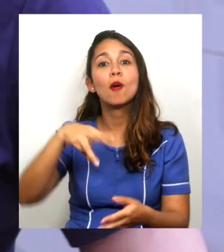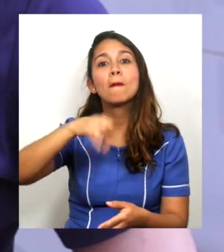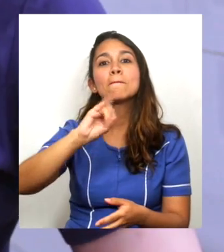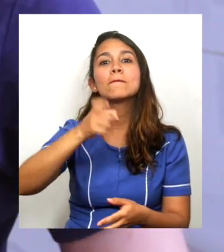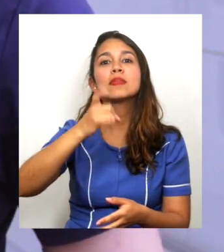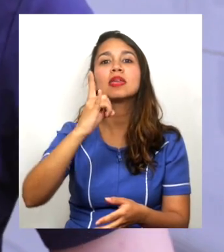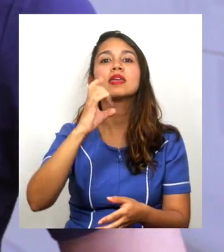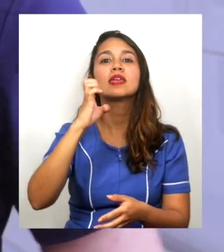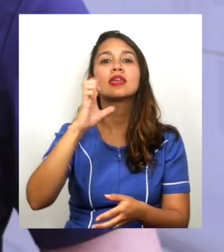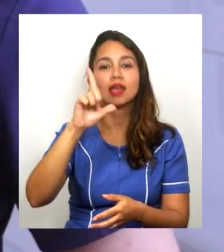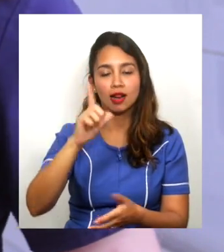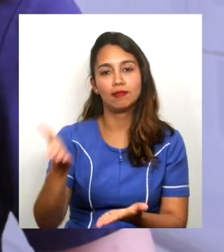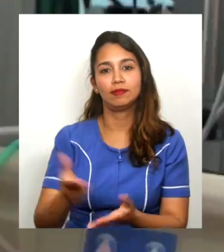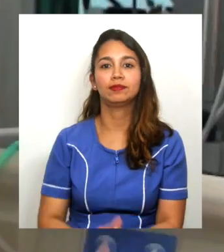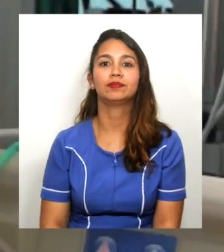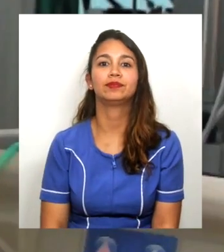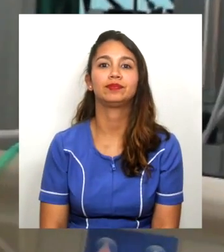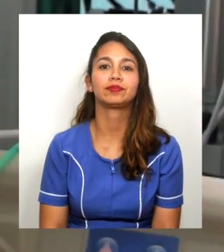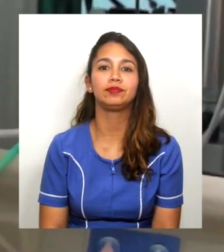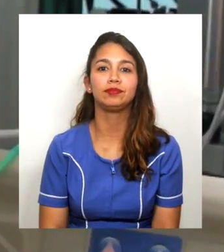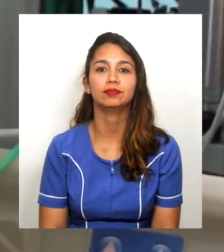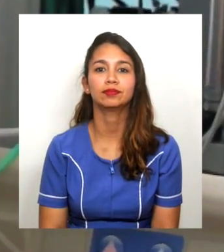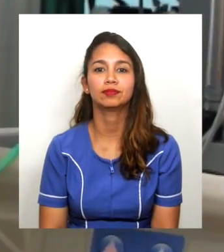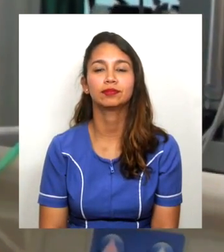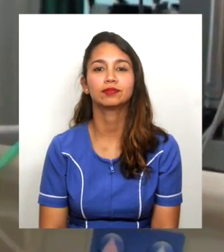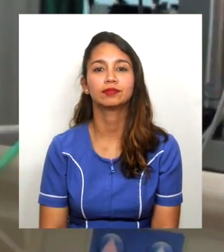Miguel, que es nuestro primer paciente de Rancagua.